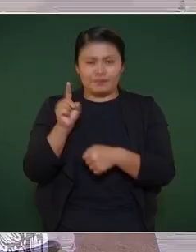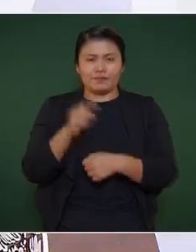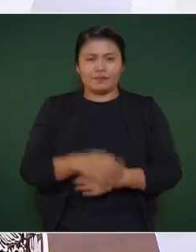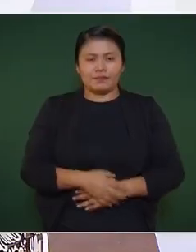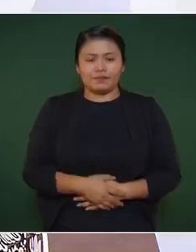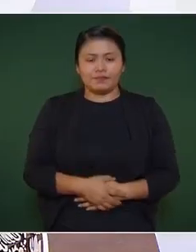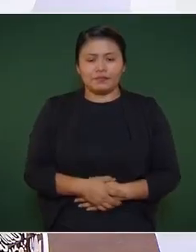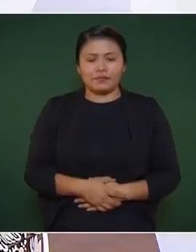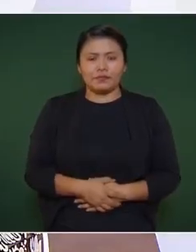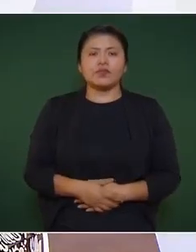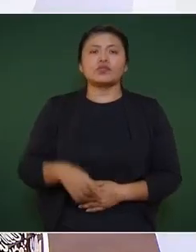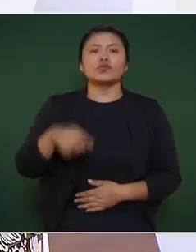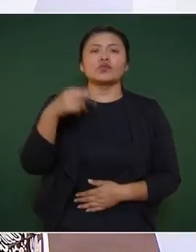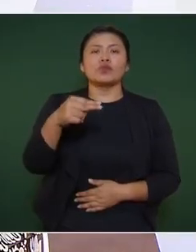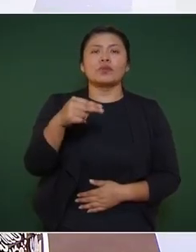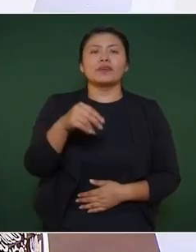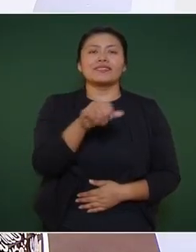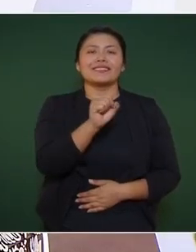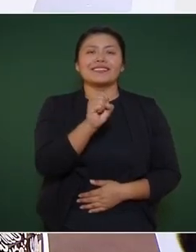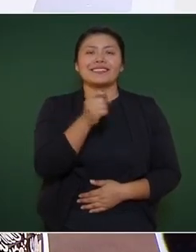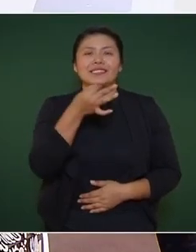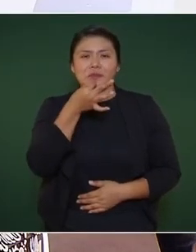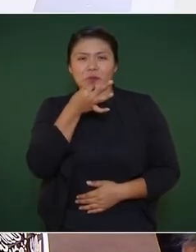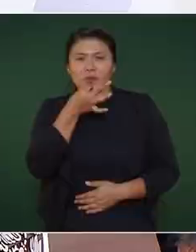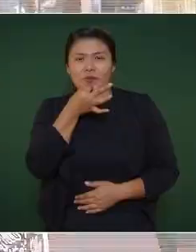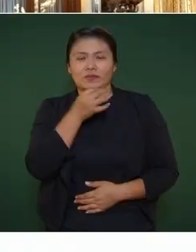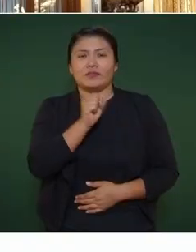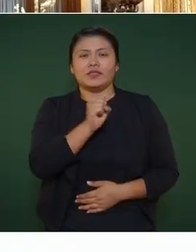llama 60 Minutos.